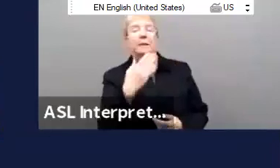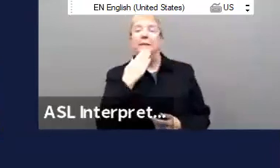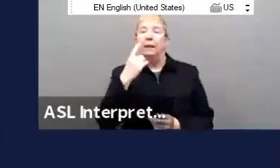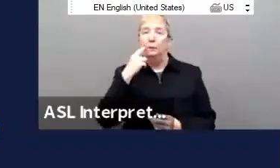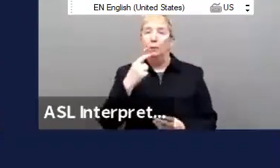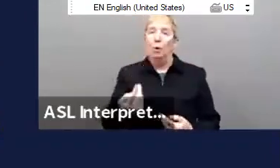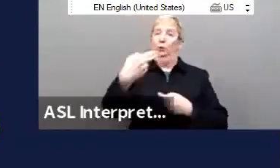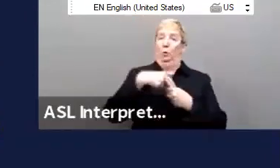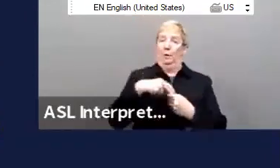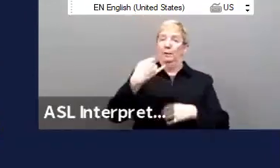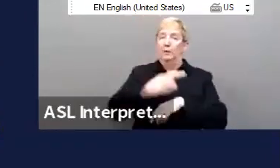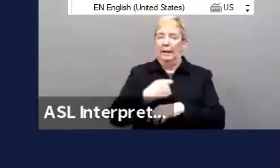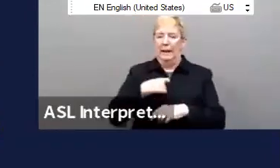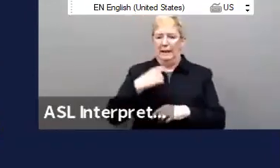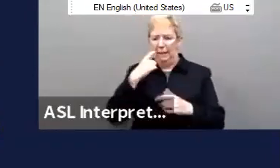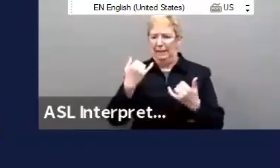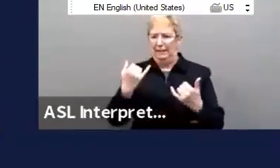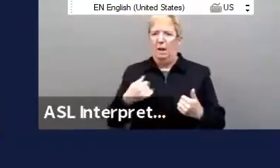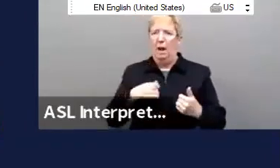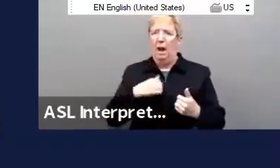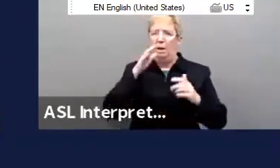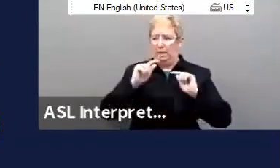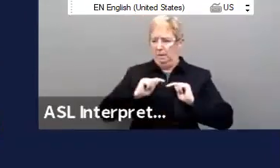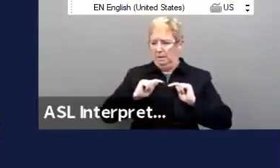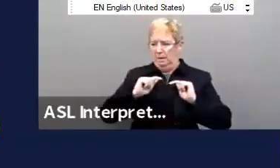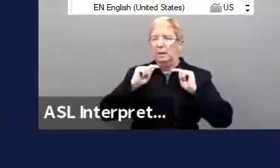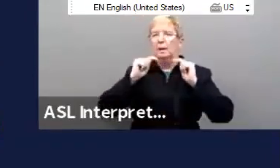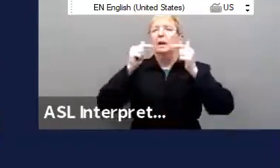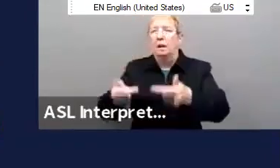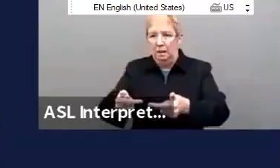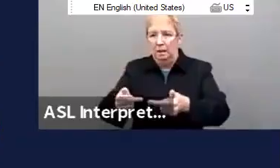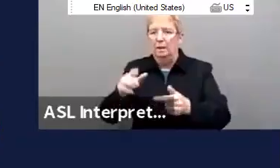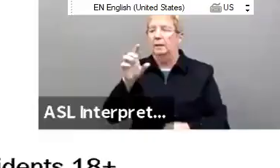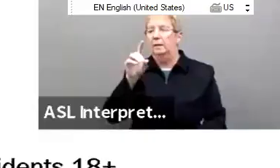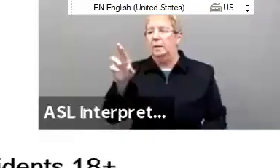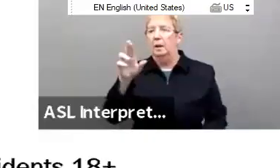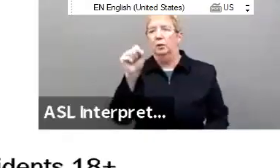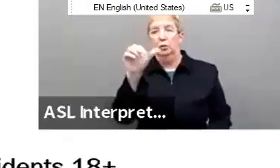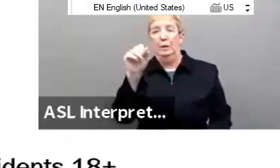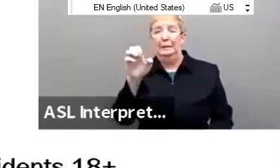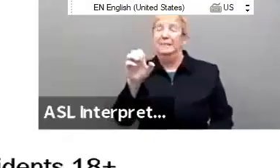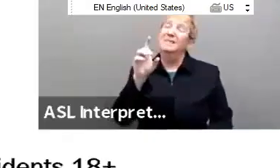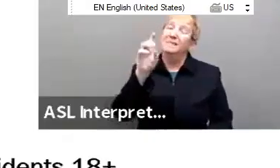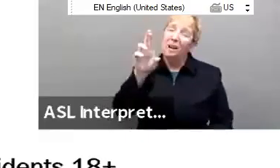yo, de forma inequívoca, creo que estas 2 medidas hacen muchísimo para lograr